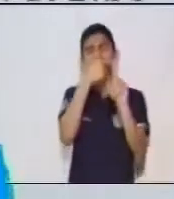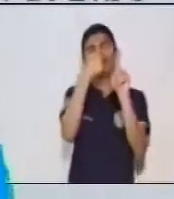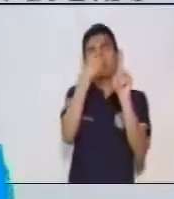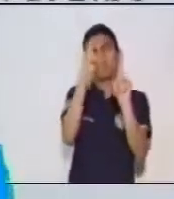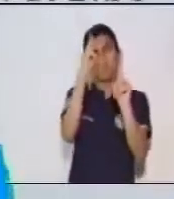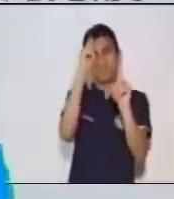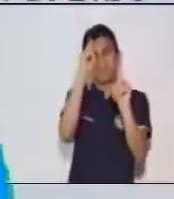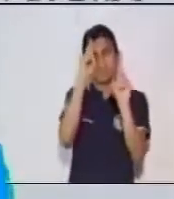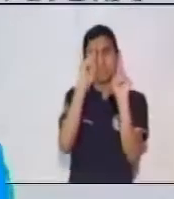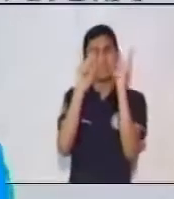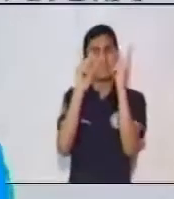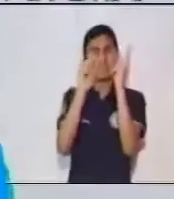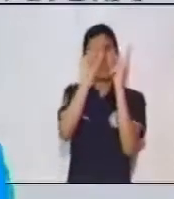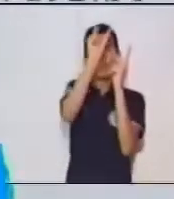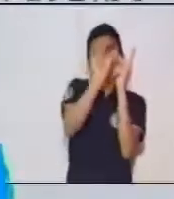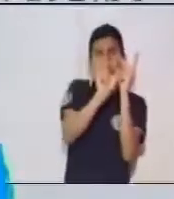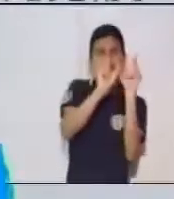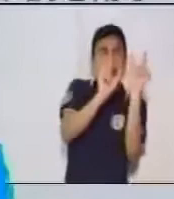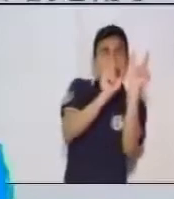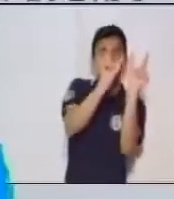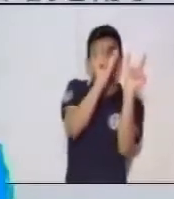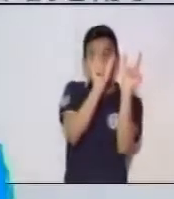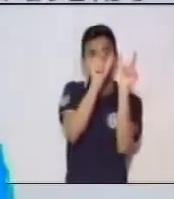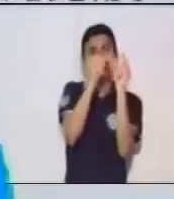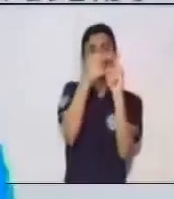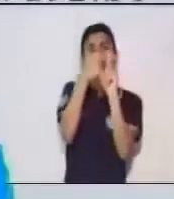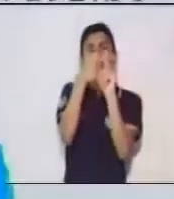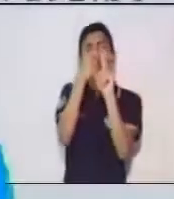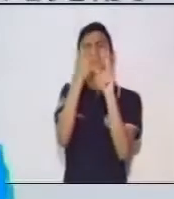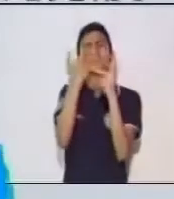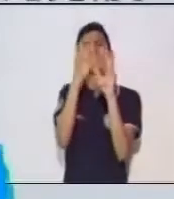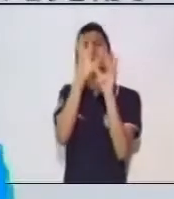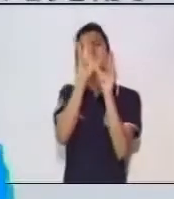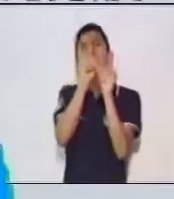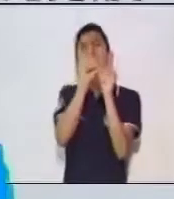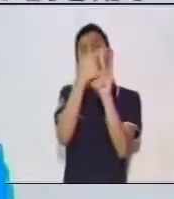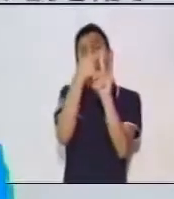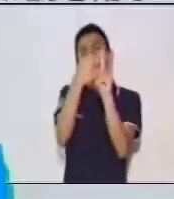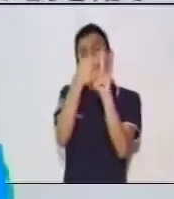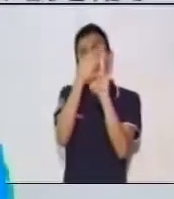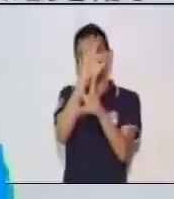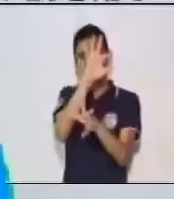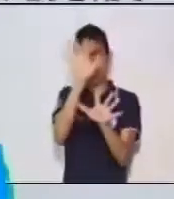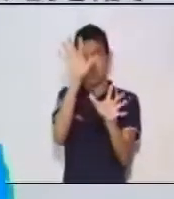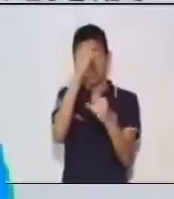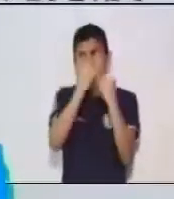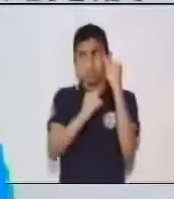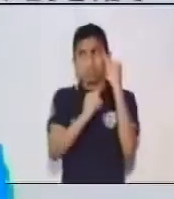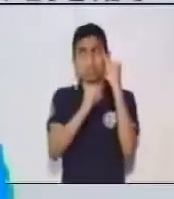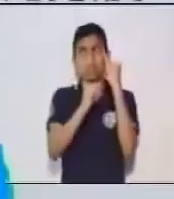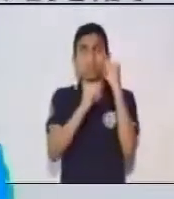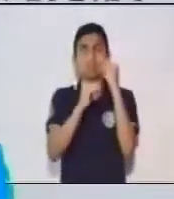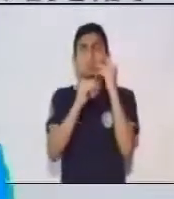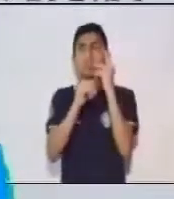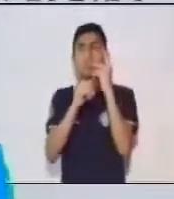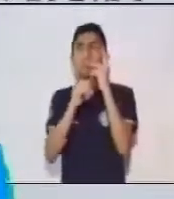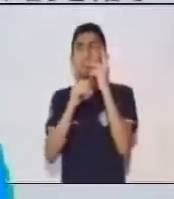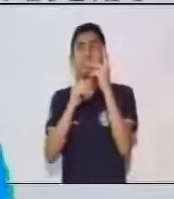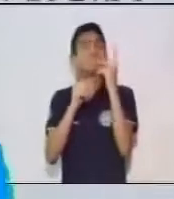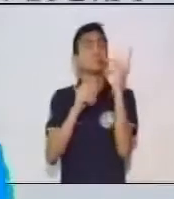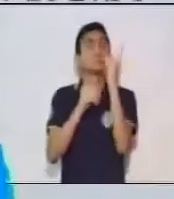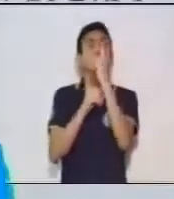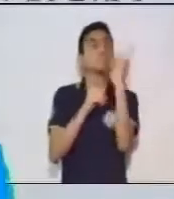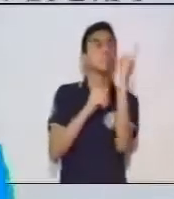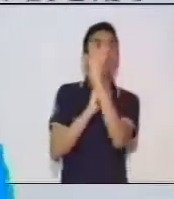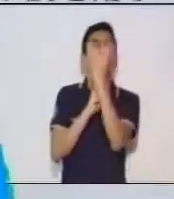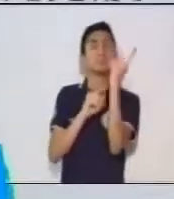del segundo término va en el primer paréntesis, que es más. Y luego el producto de estos dos signos va